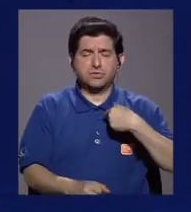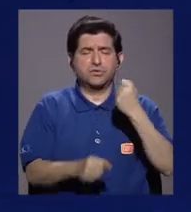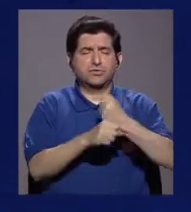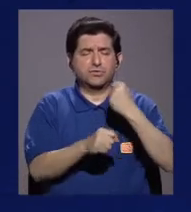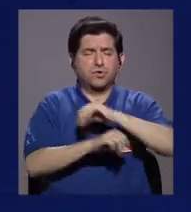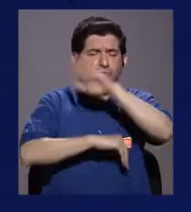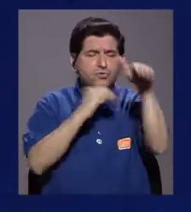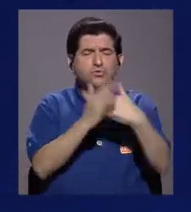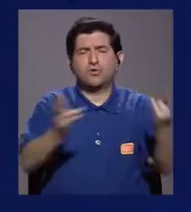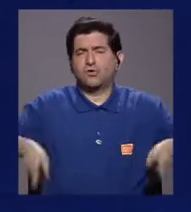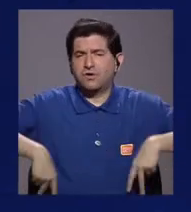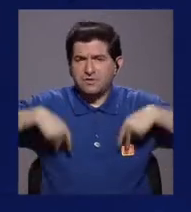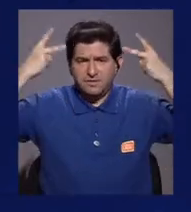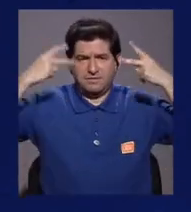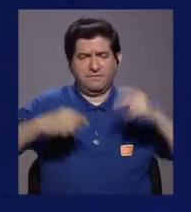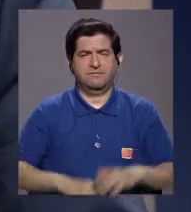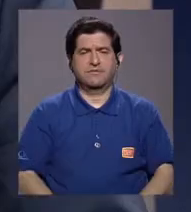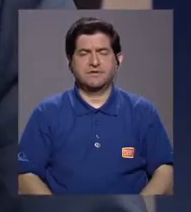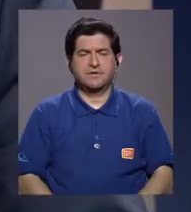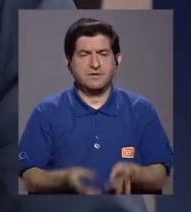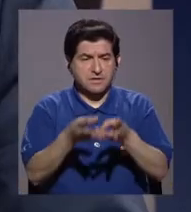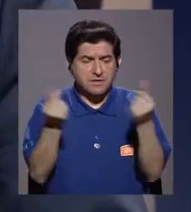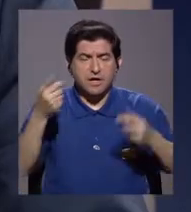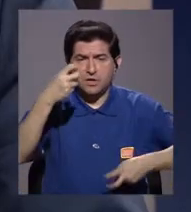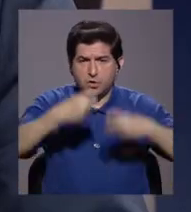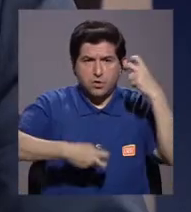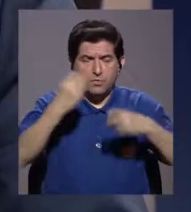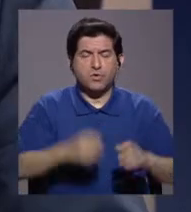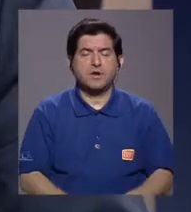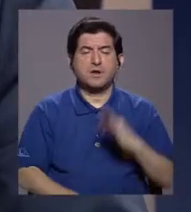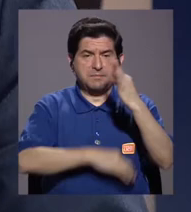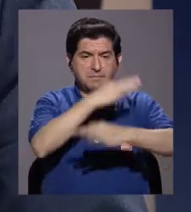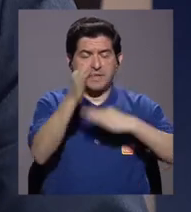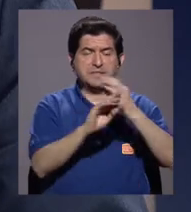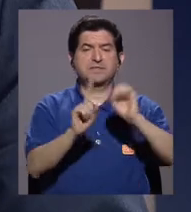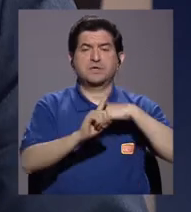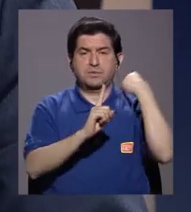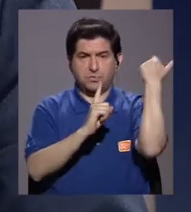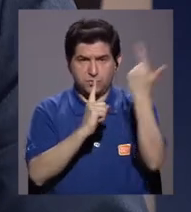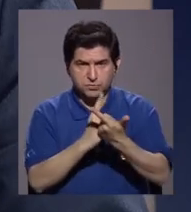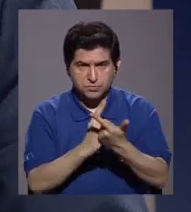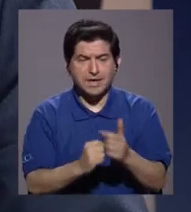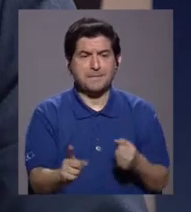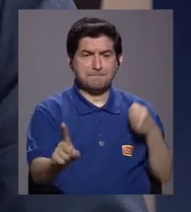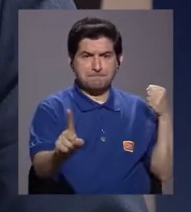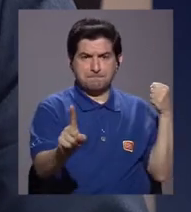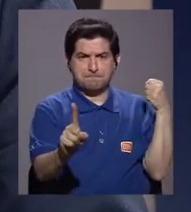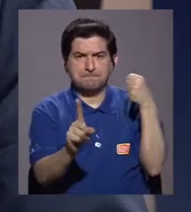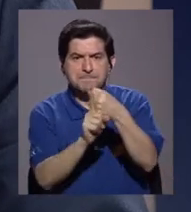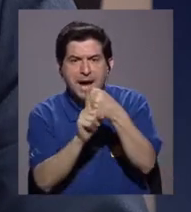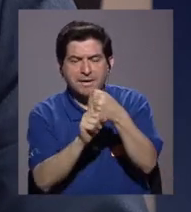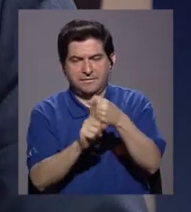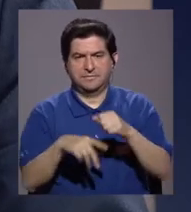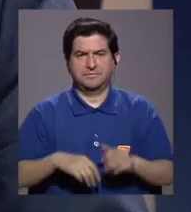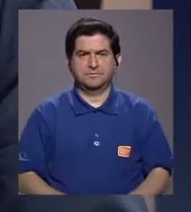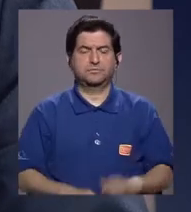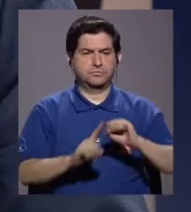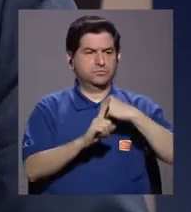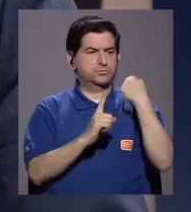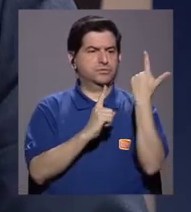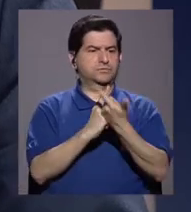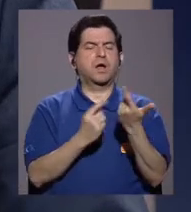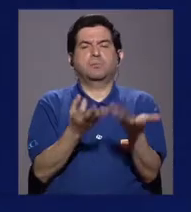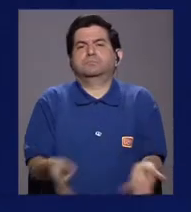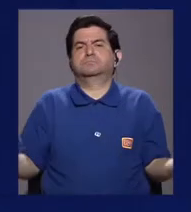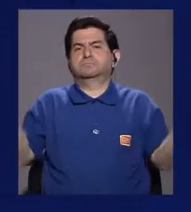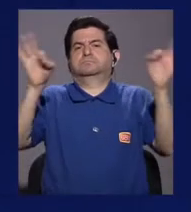de lo que he dedicado toda mi vida y al al resolver problemas de interés social entonces el impacto en la sociedad